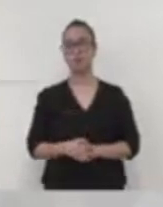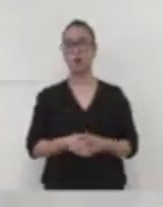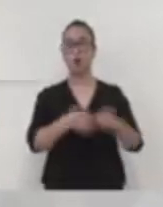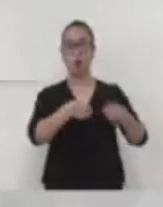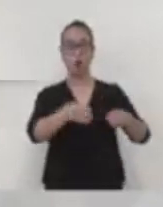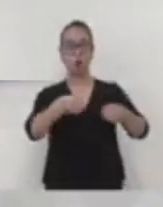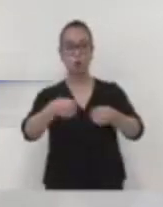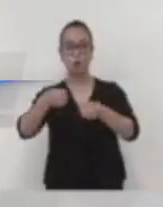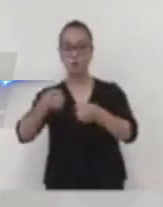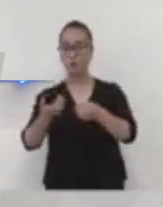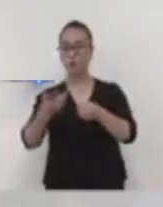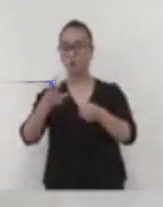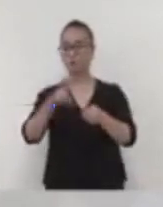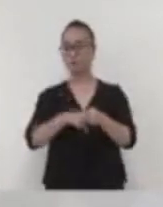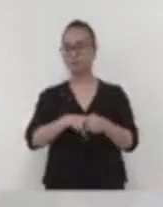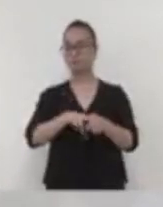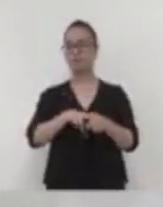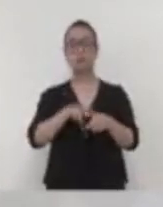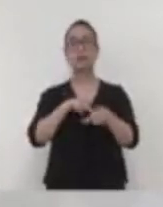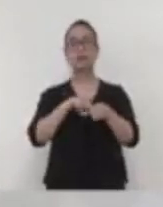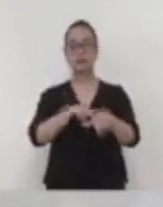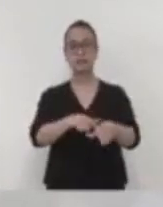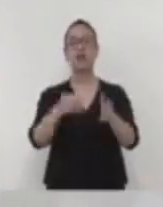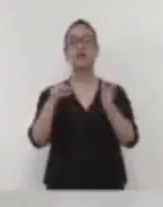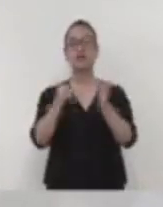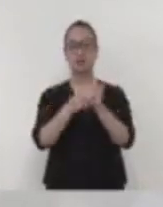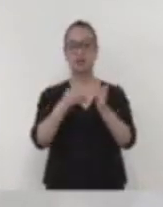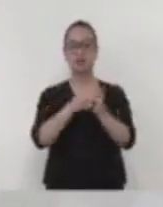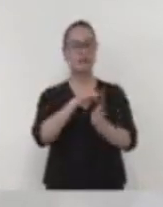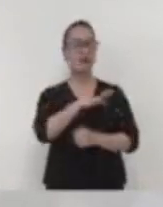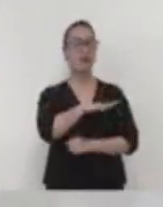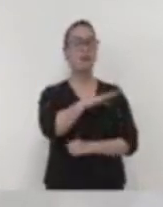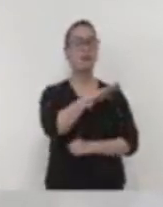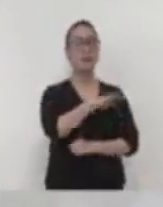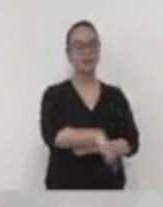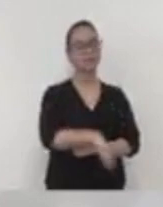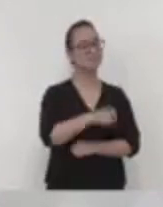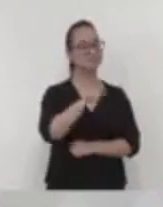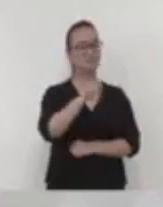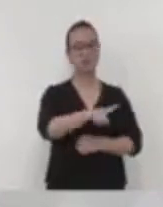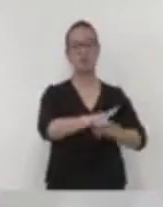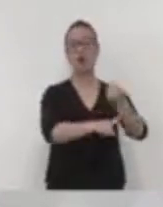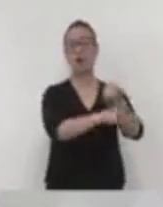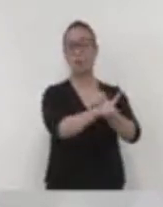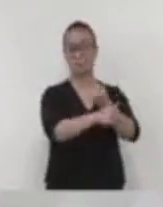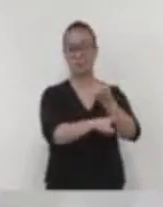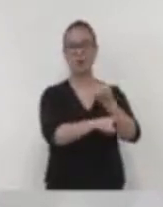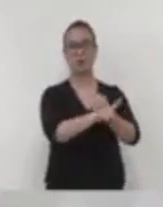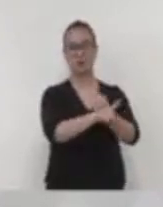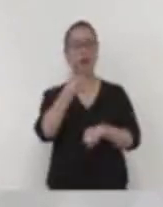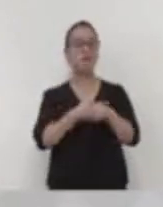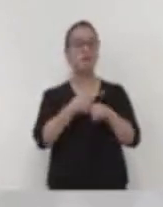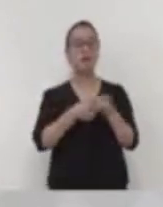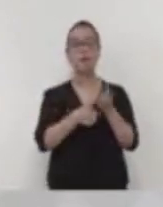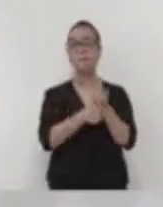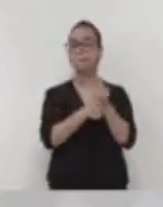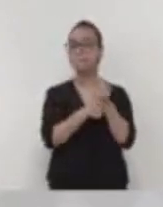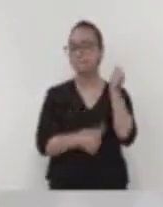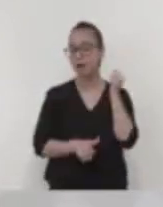hospitalaria sigue habiendo mortalidad y sigue siendo un problema que está en nuestro medio